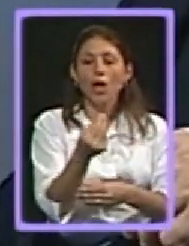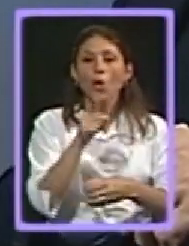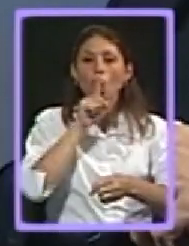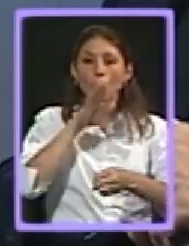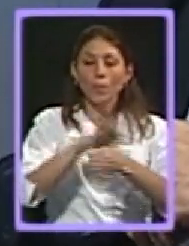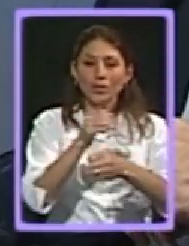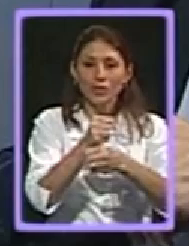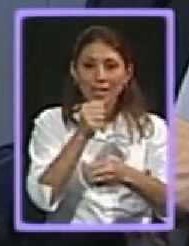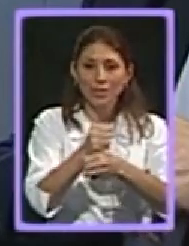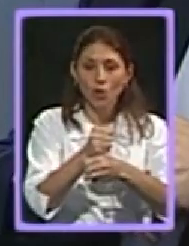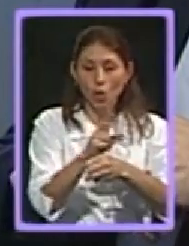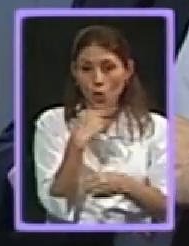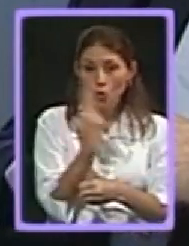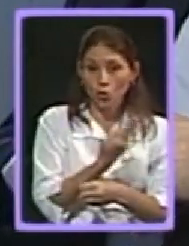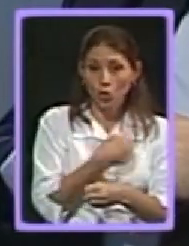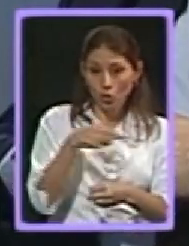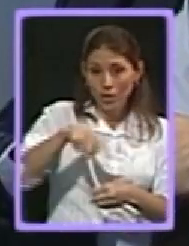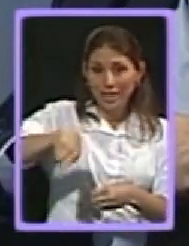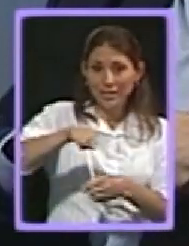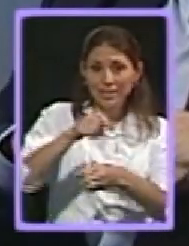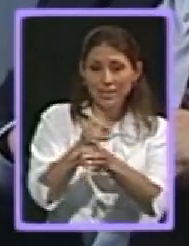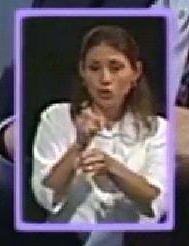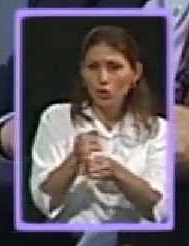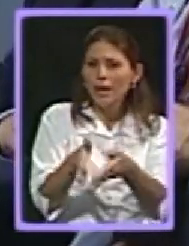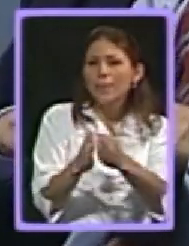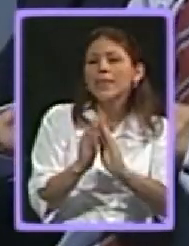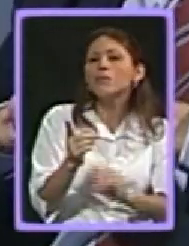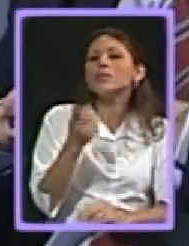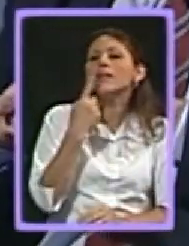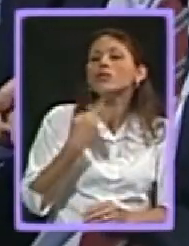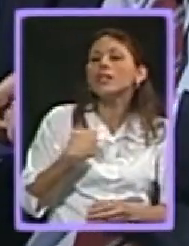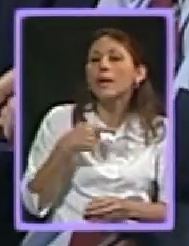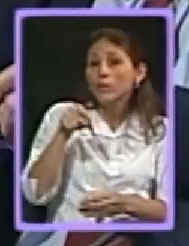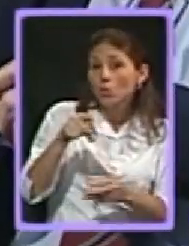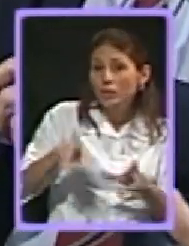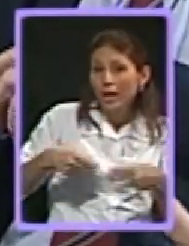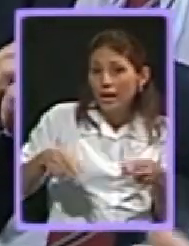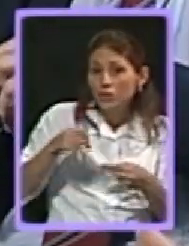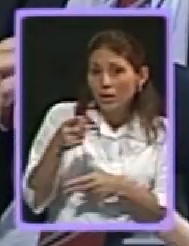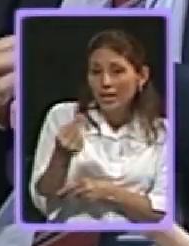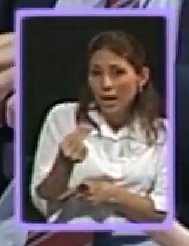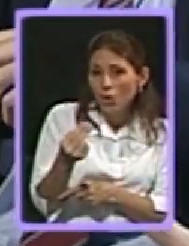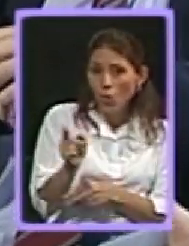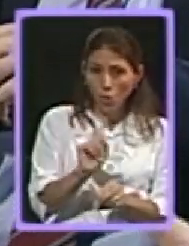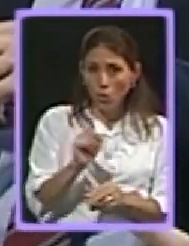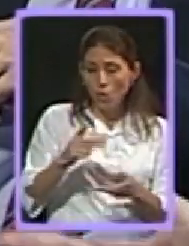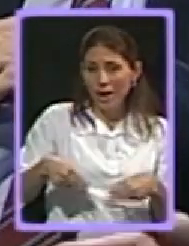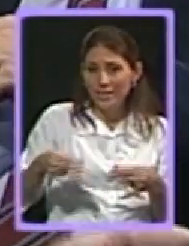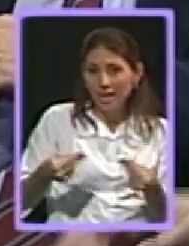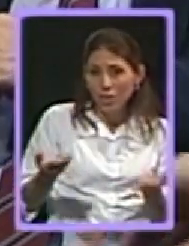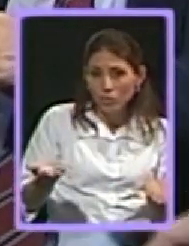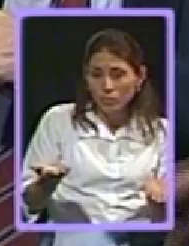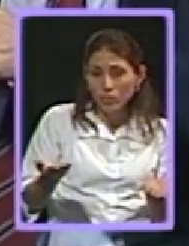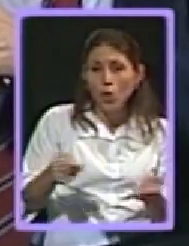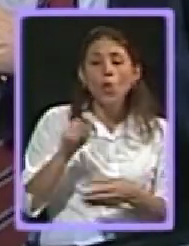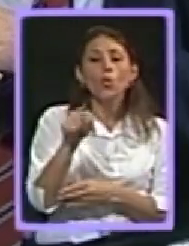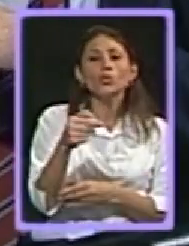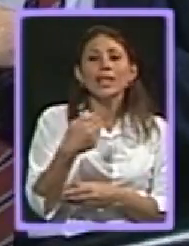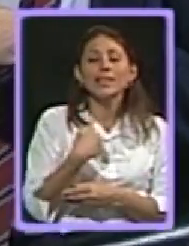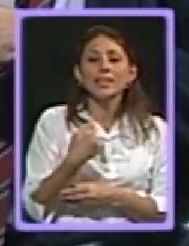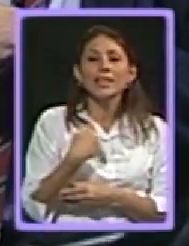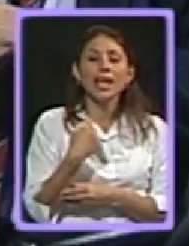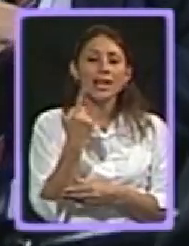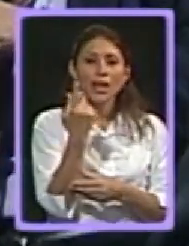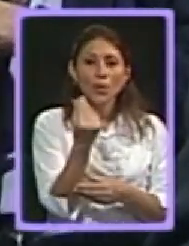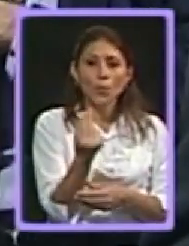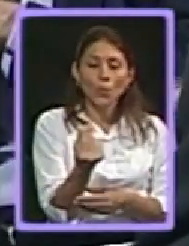pedimos a estas instituciones que nos digan, bueno, usted ya gastó este dinero o no lo ha gastado. Usted ya tiene un saldo dentro de la